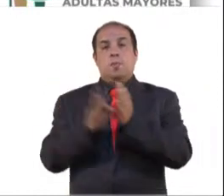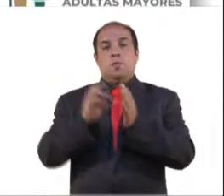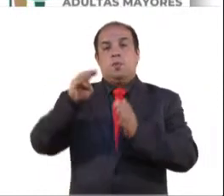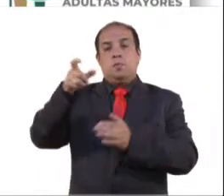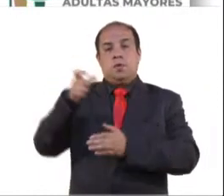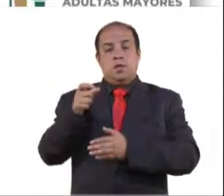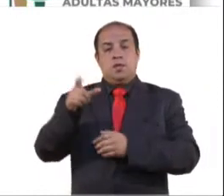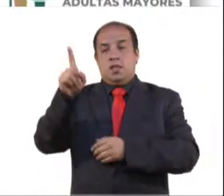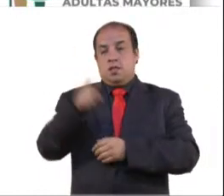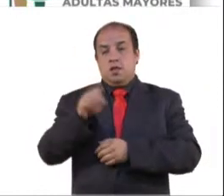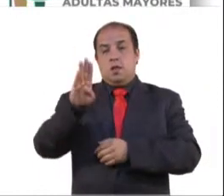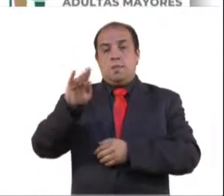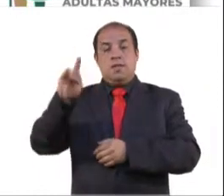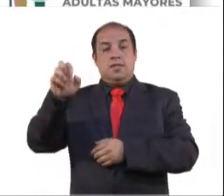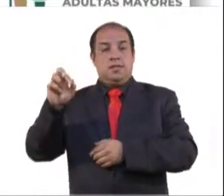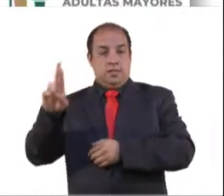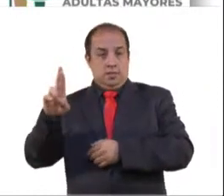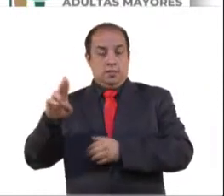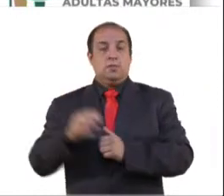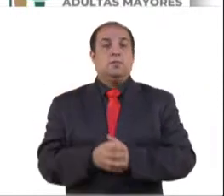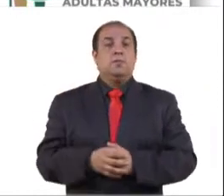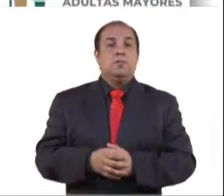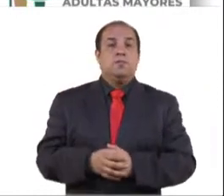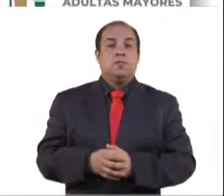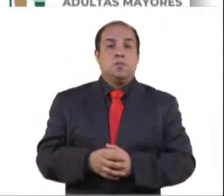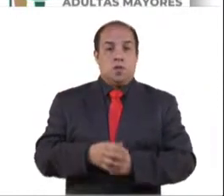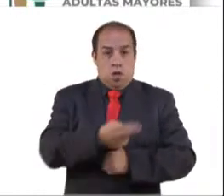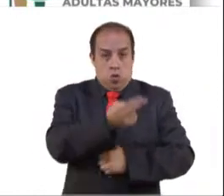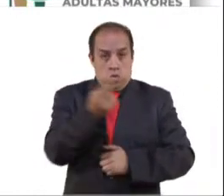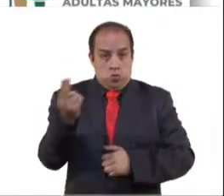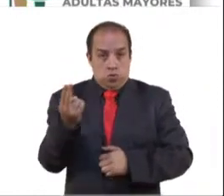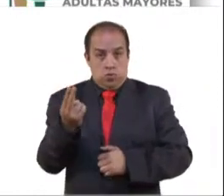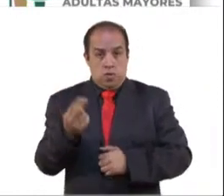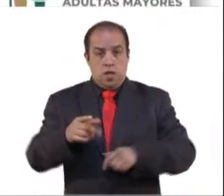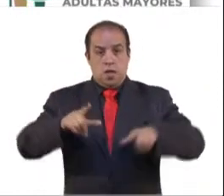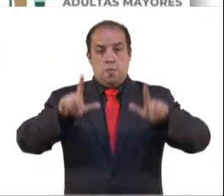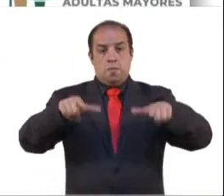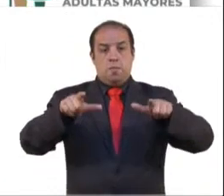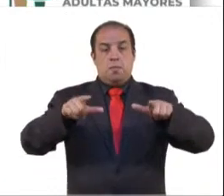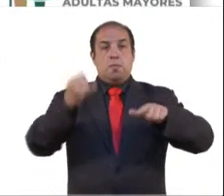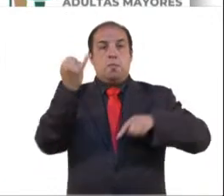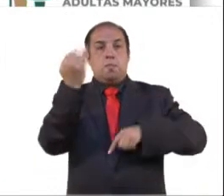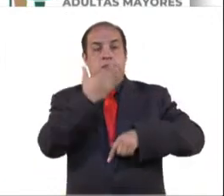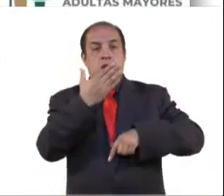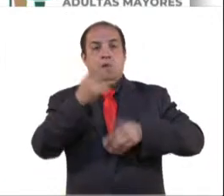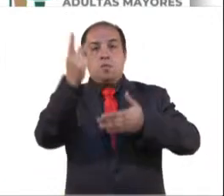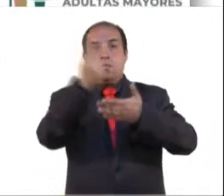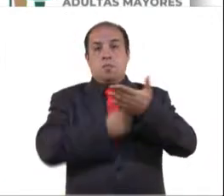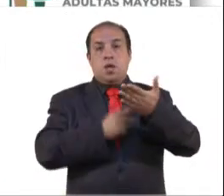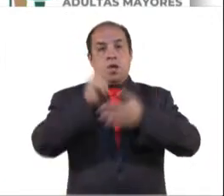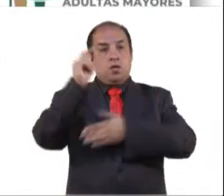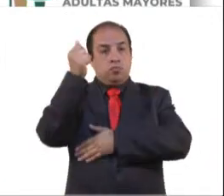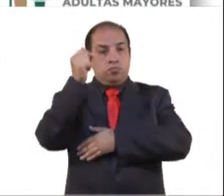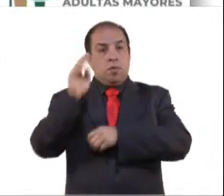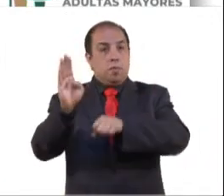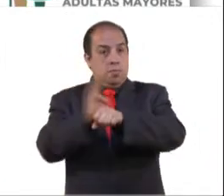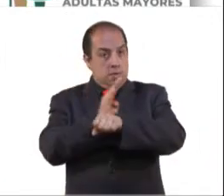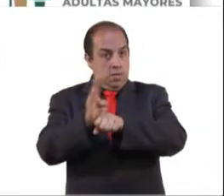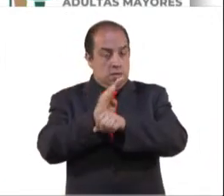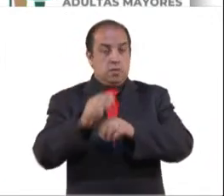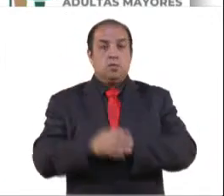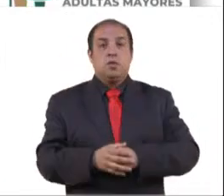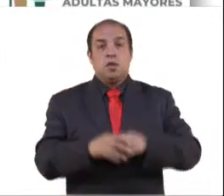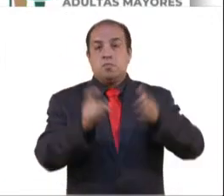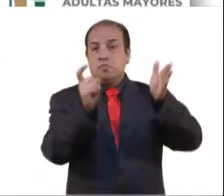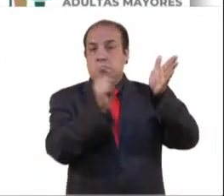gob.mx/bienestar, ahí ustedes entran a la imagen de programas y pensiones para el bienestar, ahí se